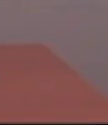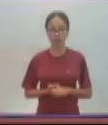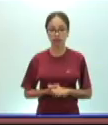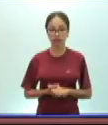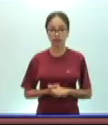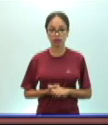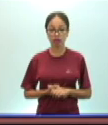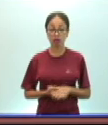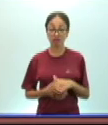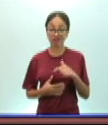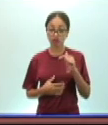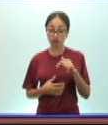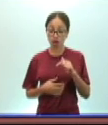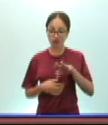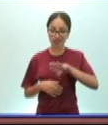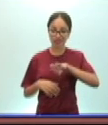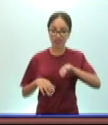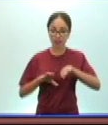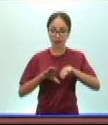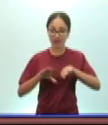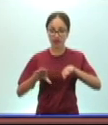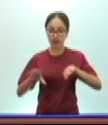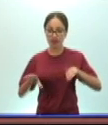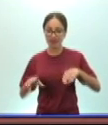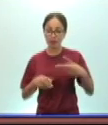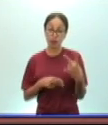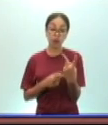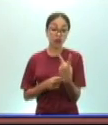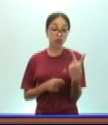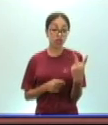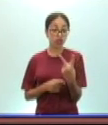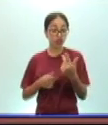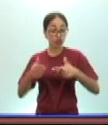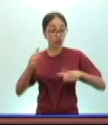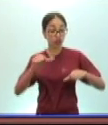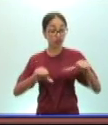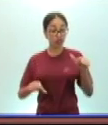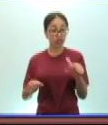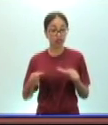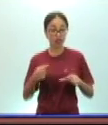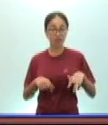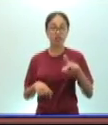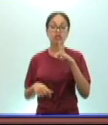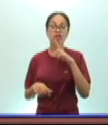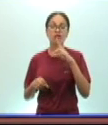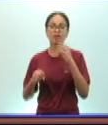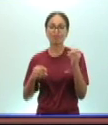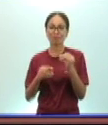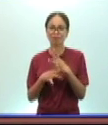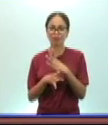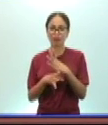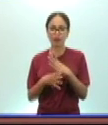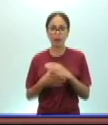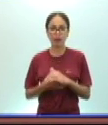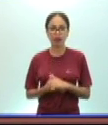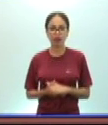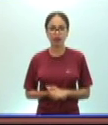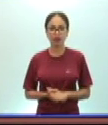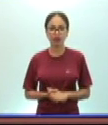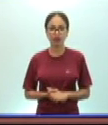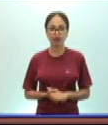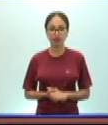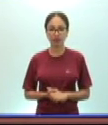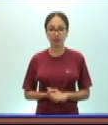Vamos entonces a separar los componentes de esta mezcla de agua y poliespuma. Ya sabemos que es una